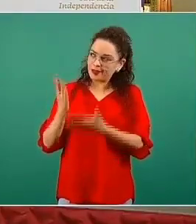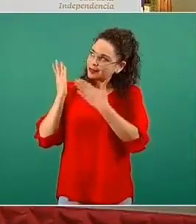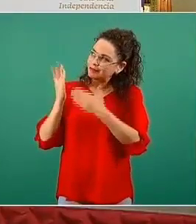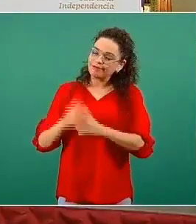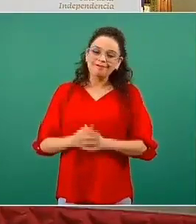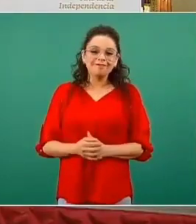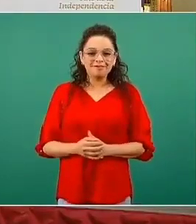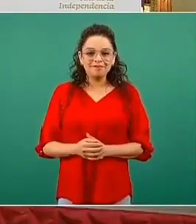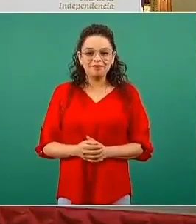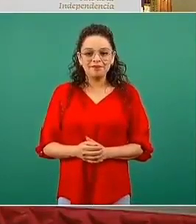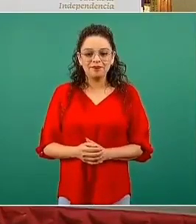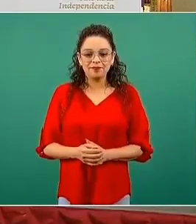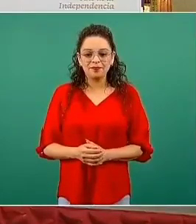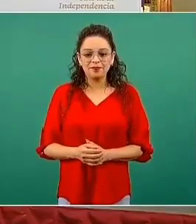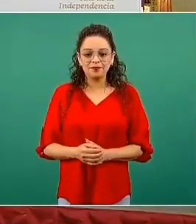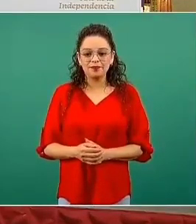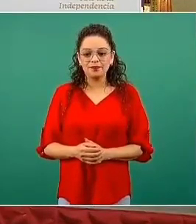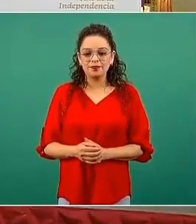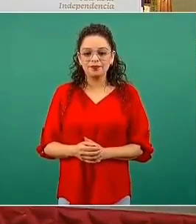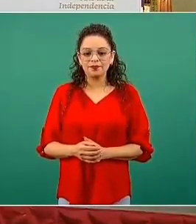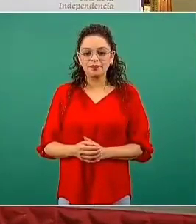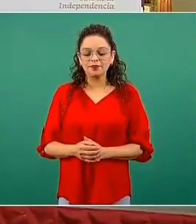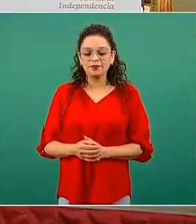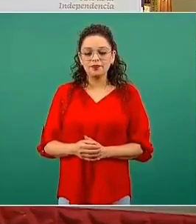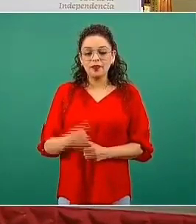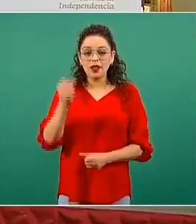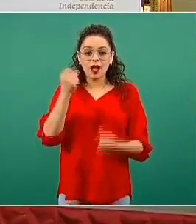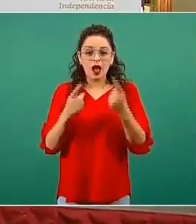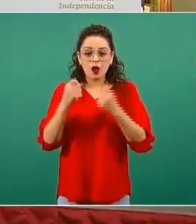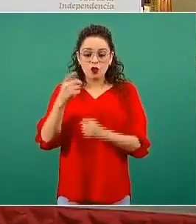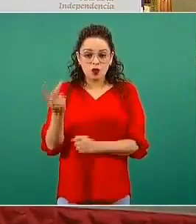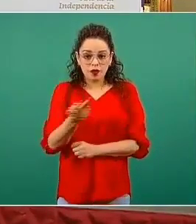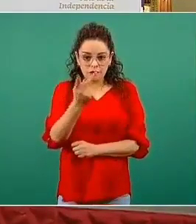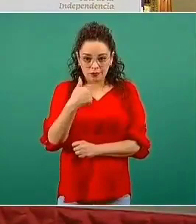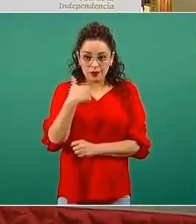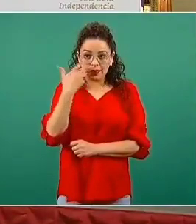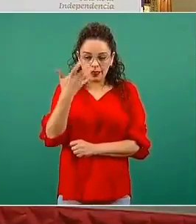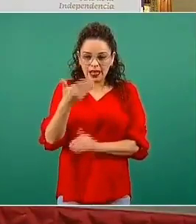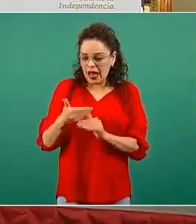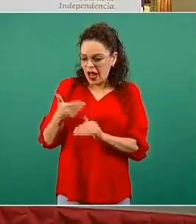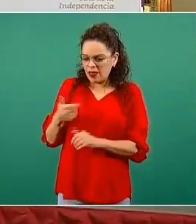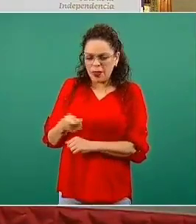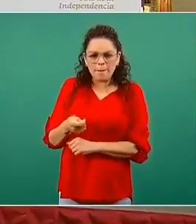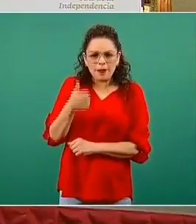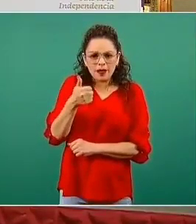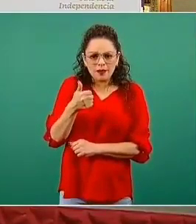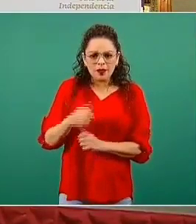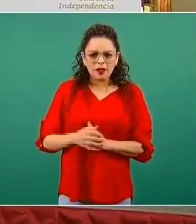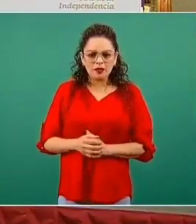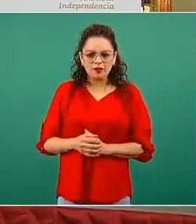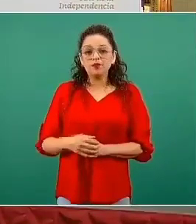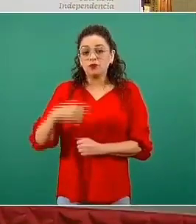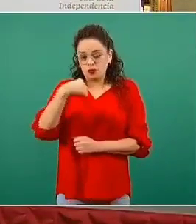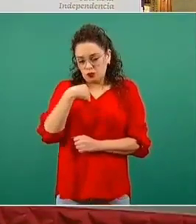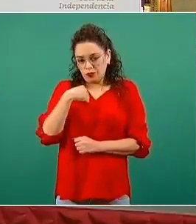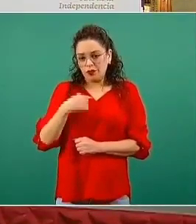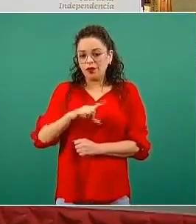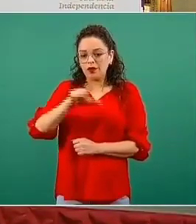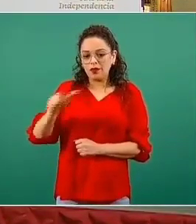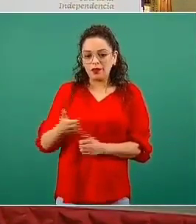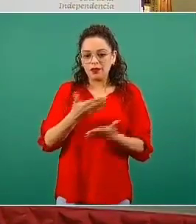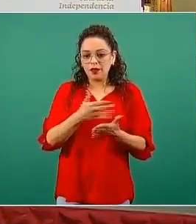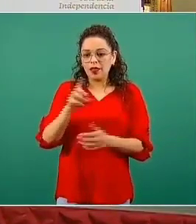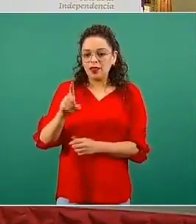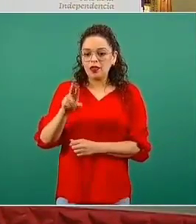Antes de hacerles un par de preguntas que quisiéramos hacerle a nuestros ponentes, una por mi parte, otra por parte del doctor López